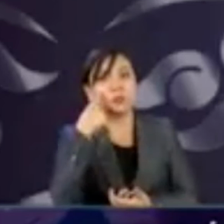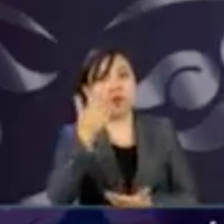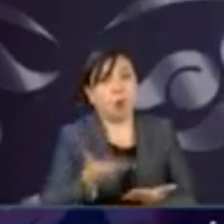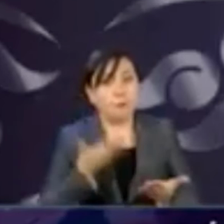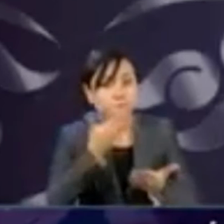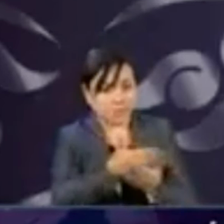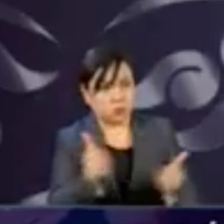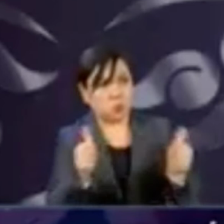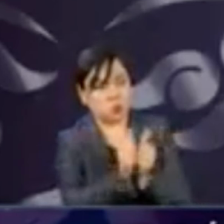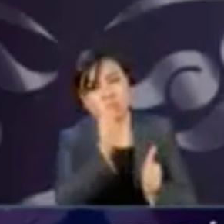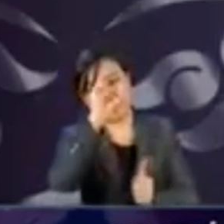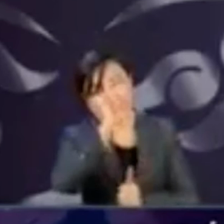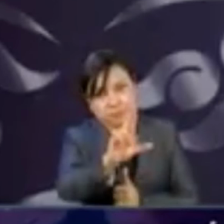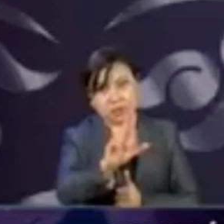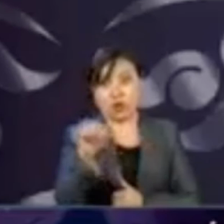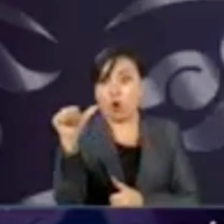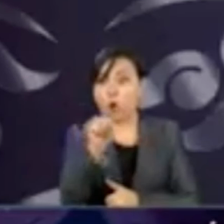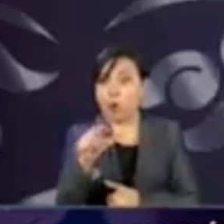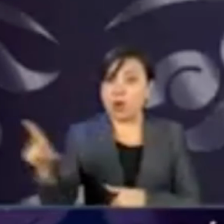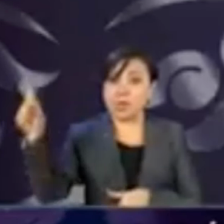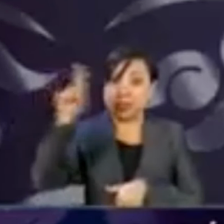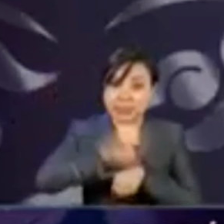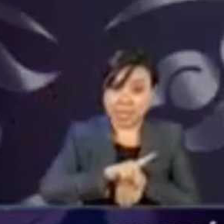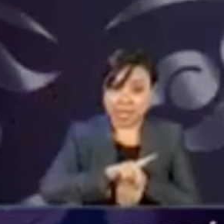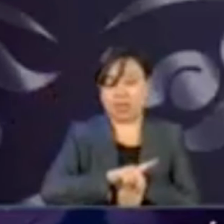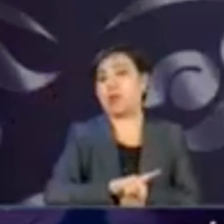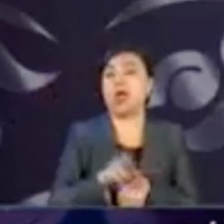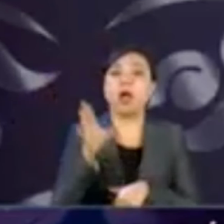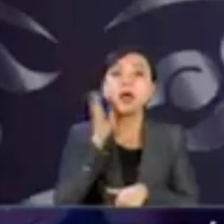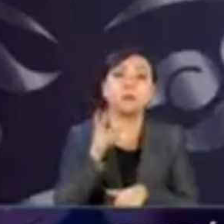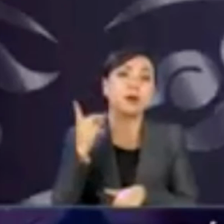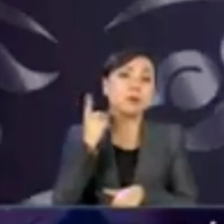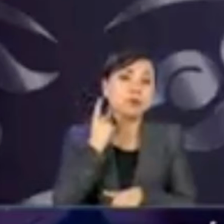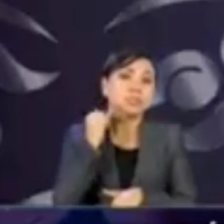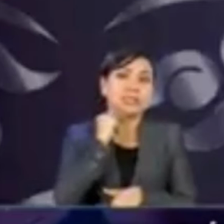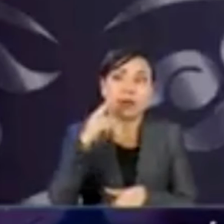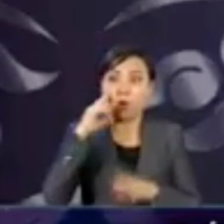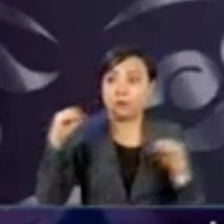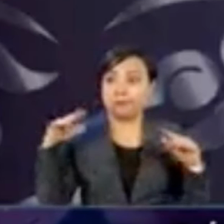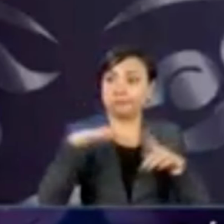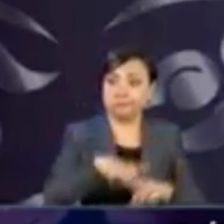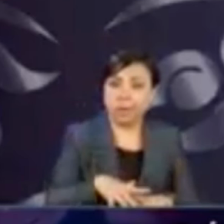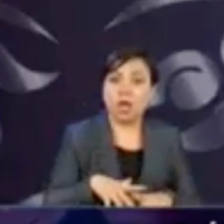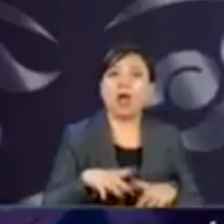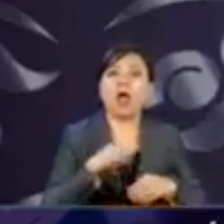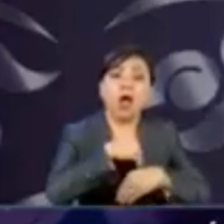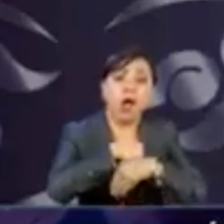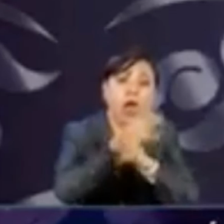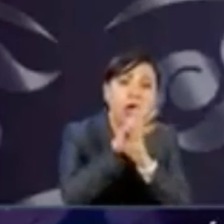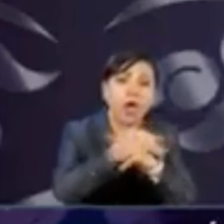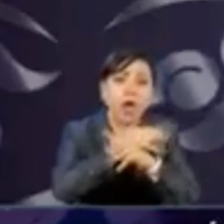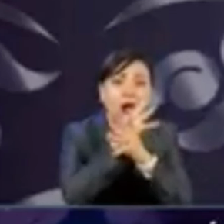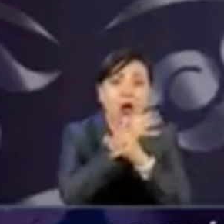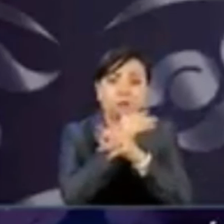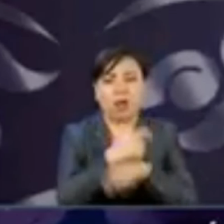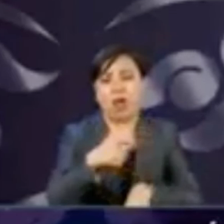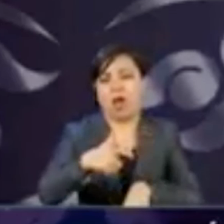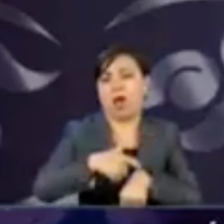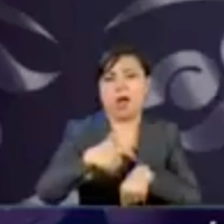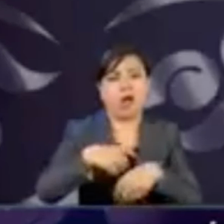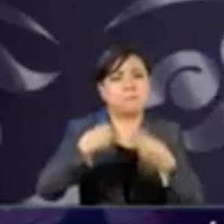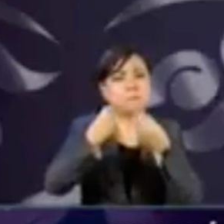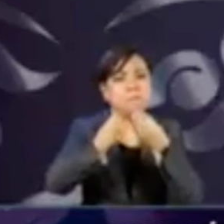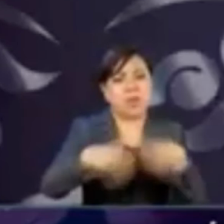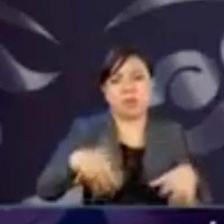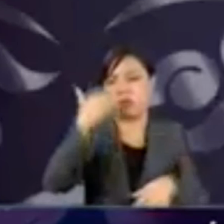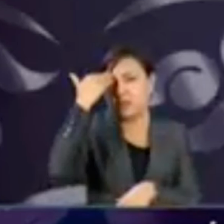este congreso en a través de esta comisión permanente a simplemente perder el tiempo como si fuera una plática de café